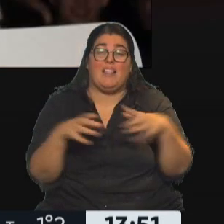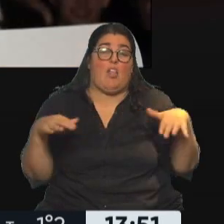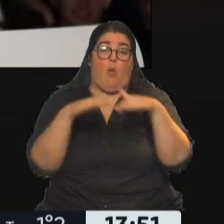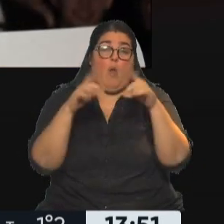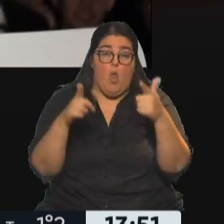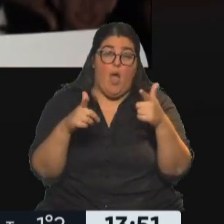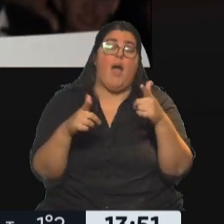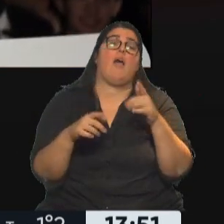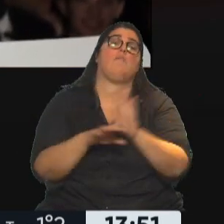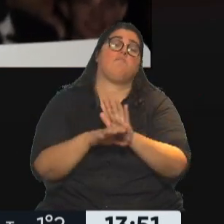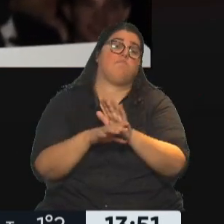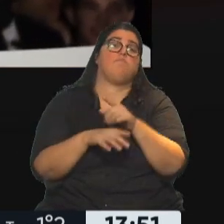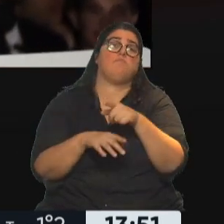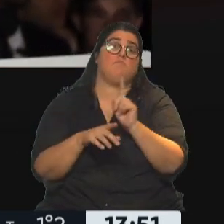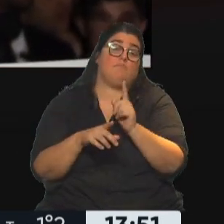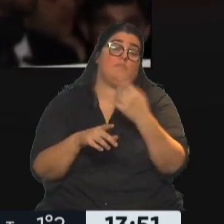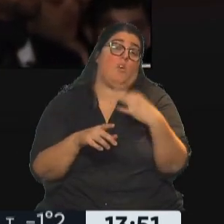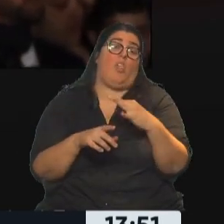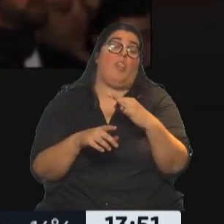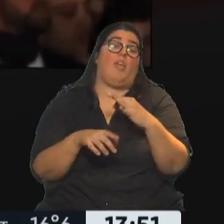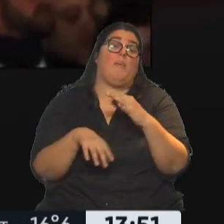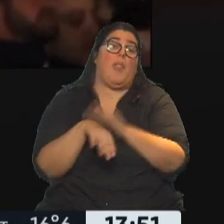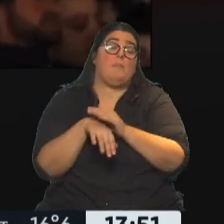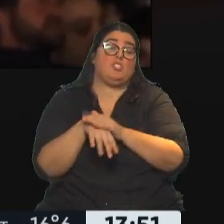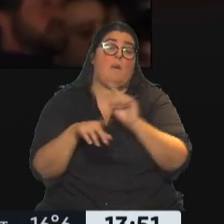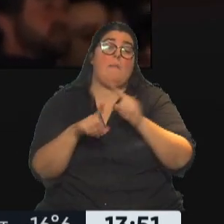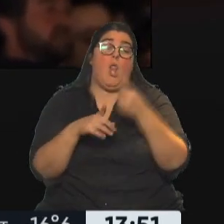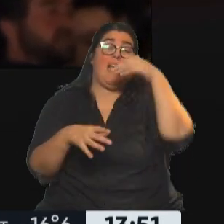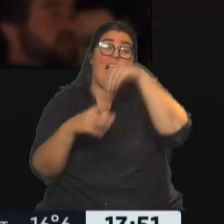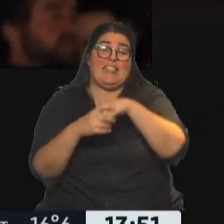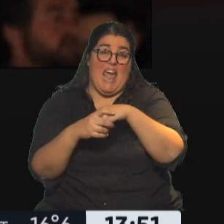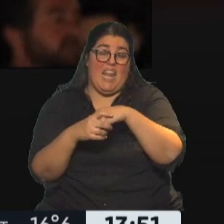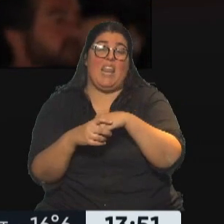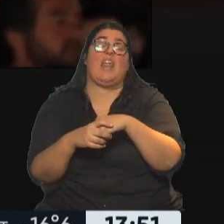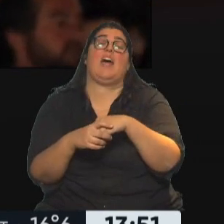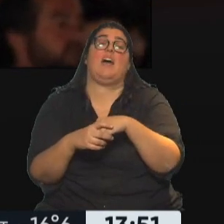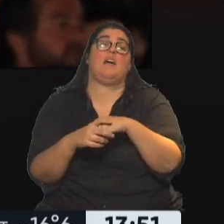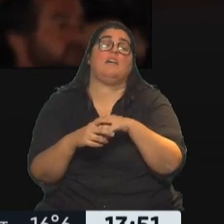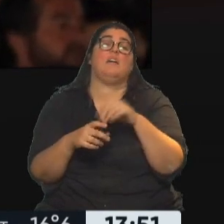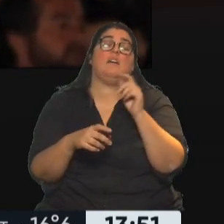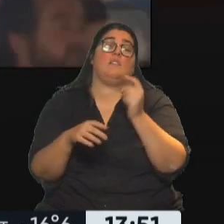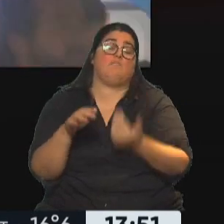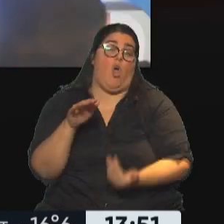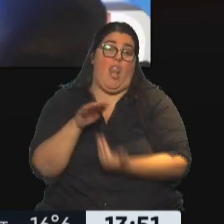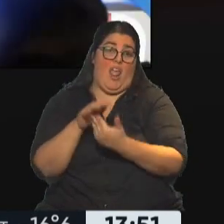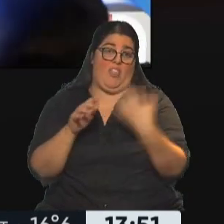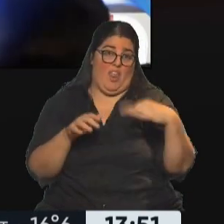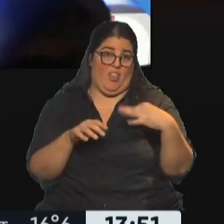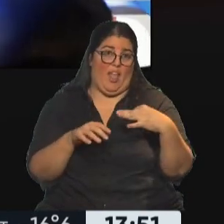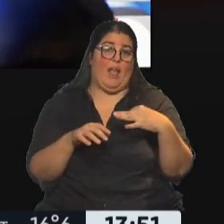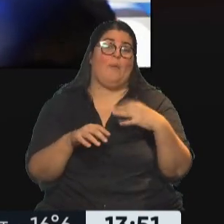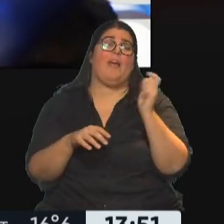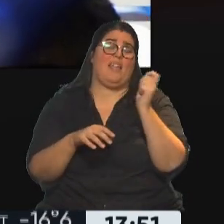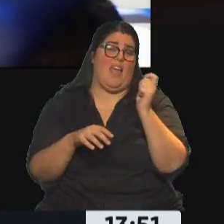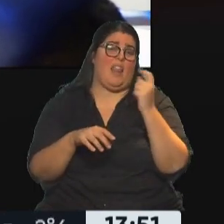de la Quinta República, justamente quien lleva adelante la política interna de manera, liderándola y de manera clara,